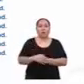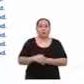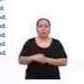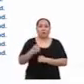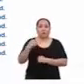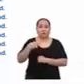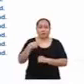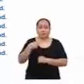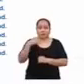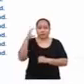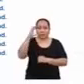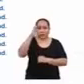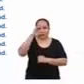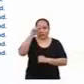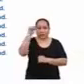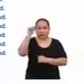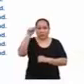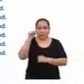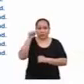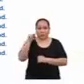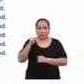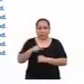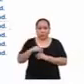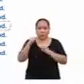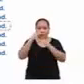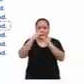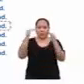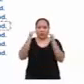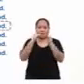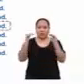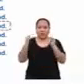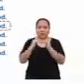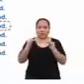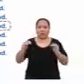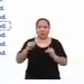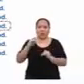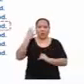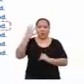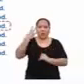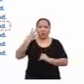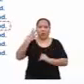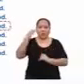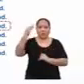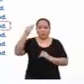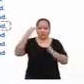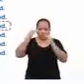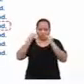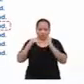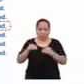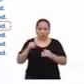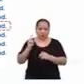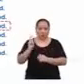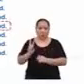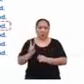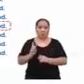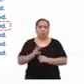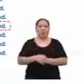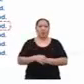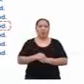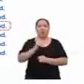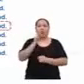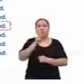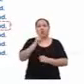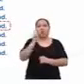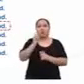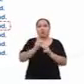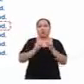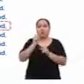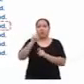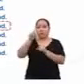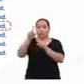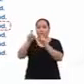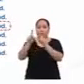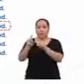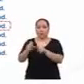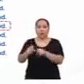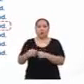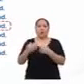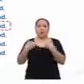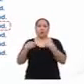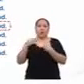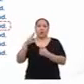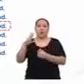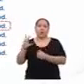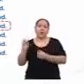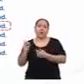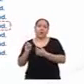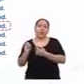frecuencia simple o absoluta la fila 4. Y es 2. Entonces, 2 personas encuestadas tuvieron de